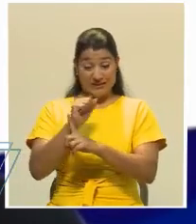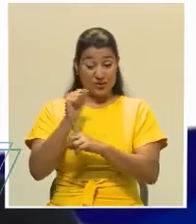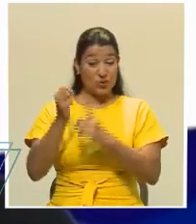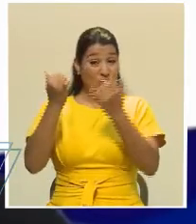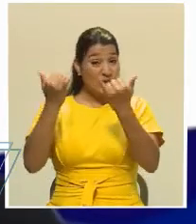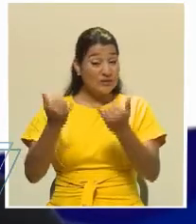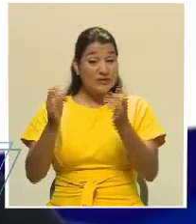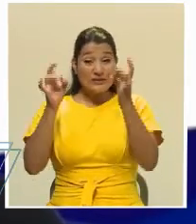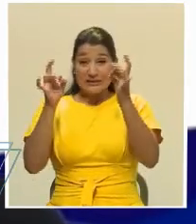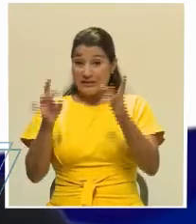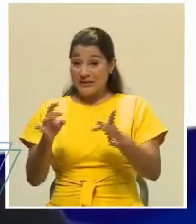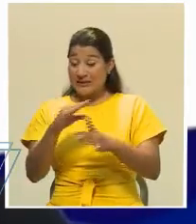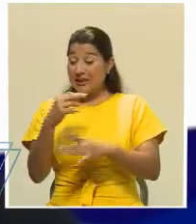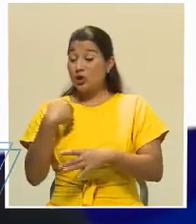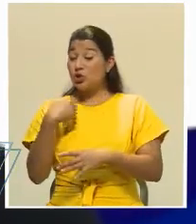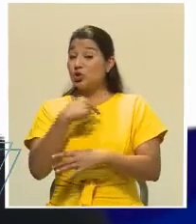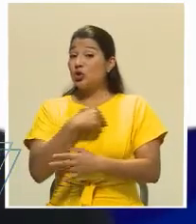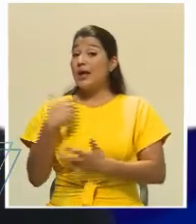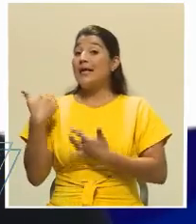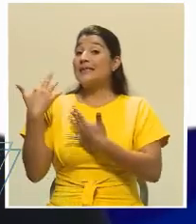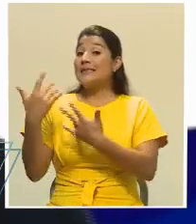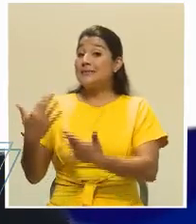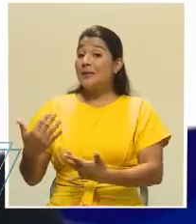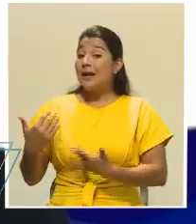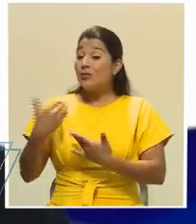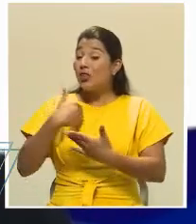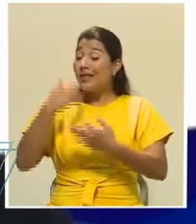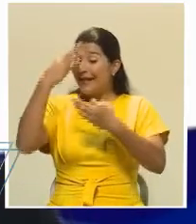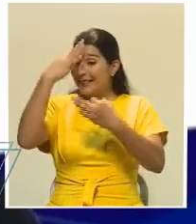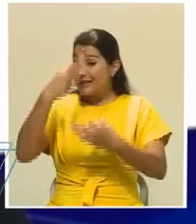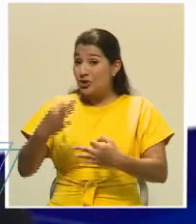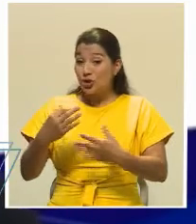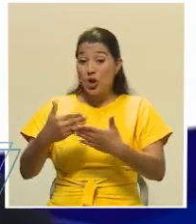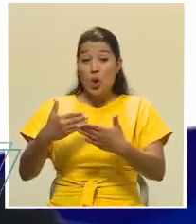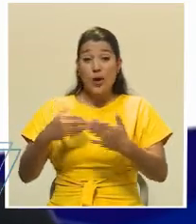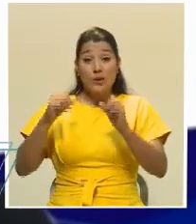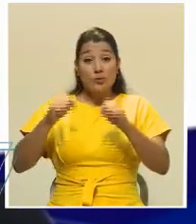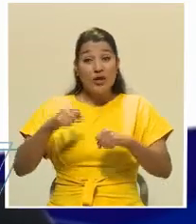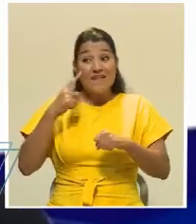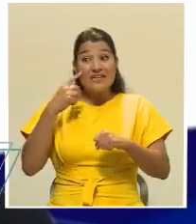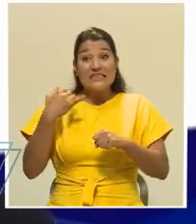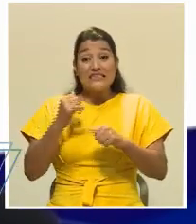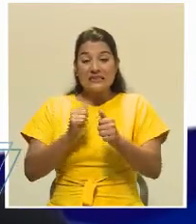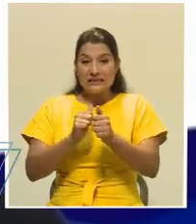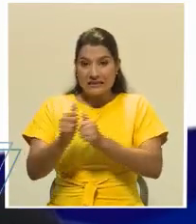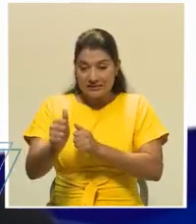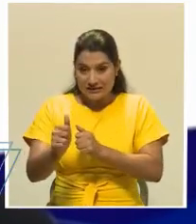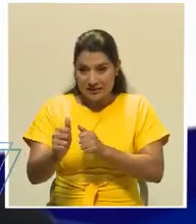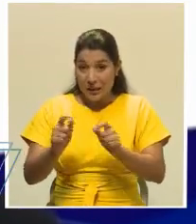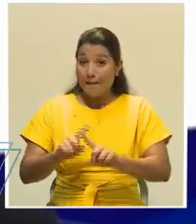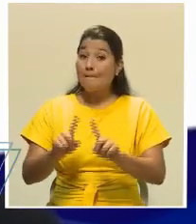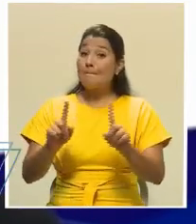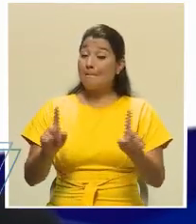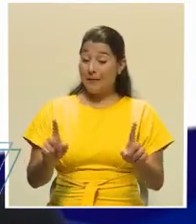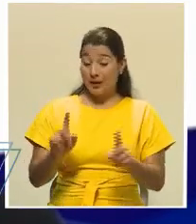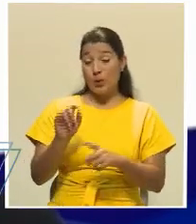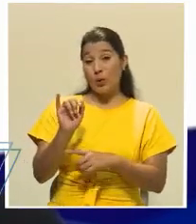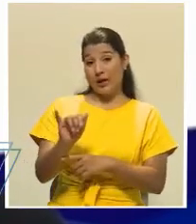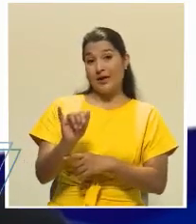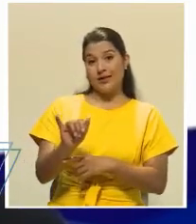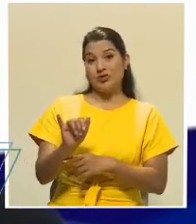se tomen medidas muy pronto para ver si logramos salir adelante. Pero sí, esa es una